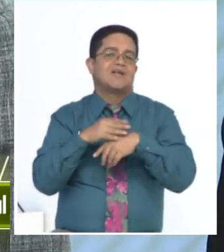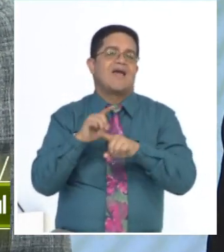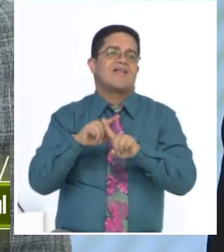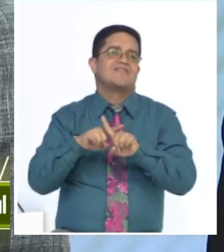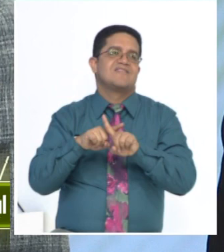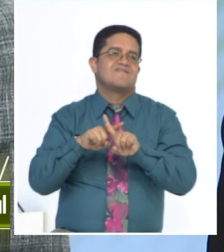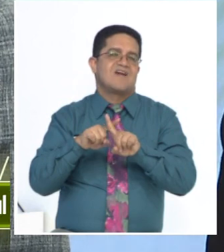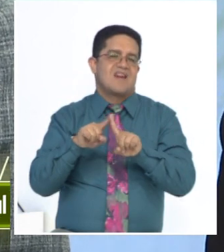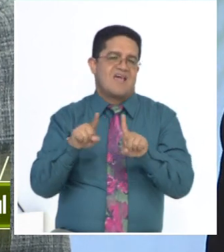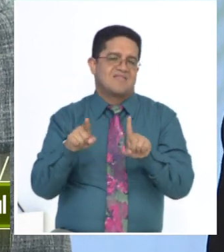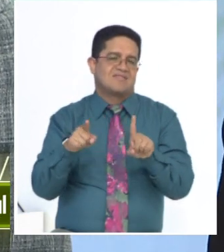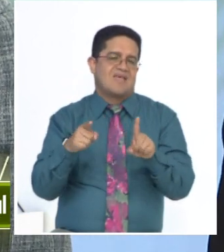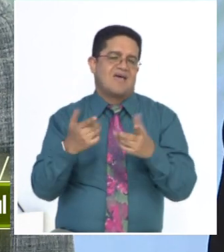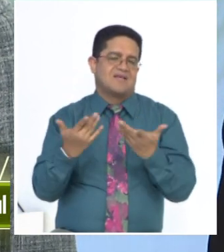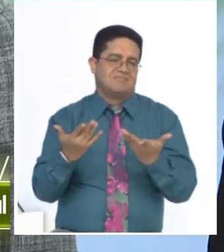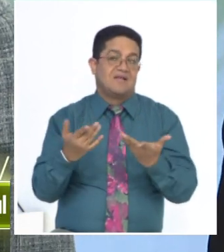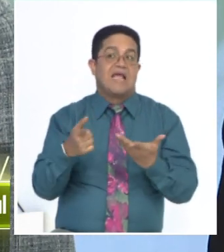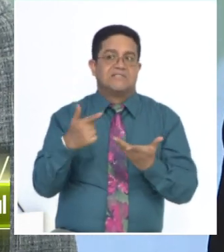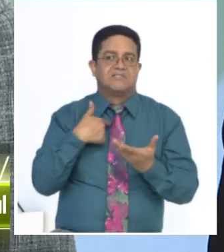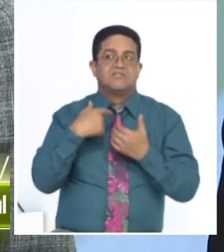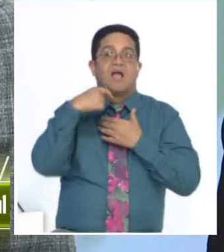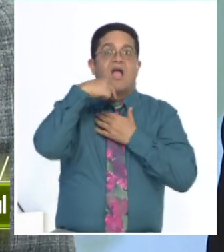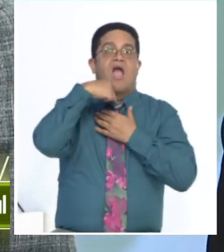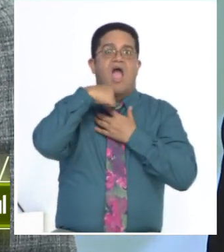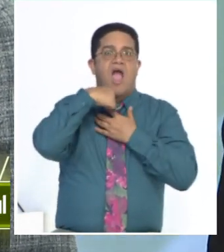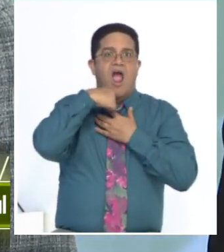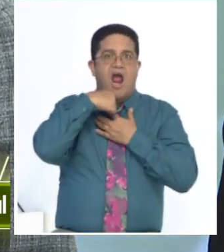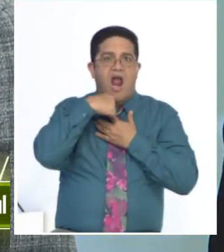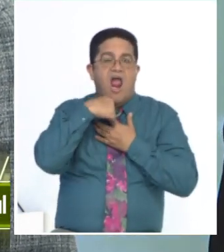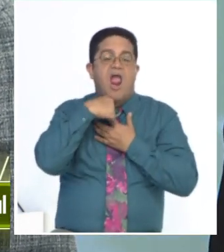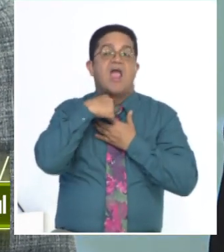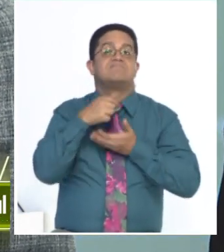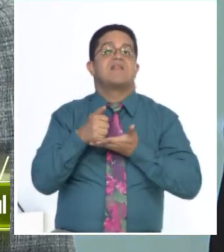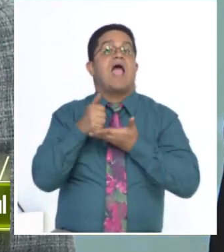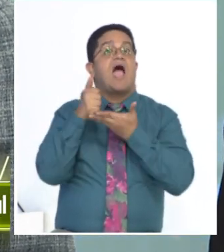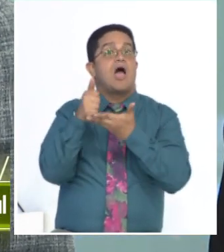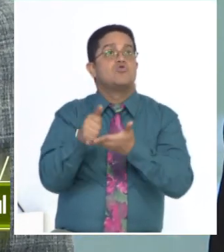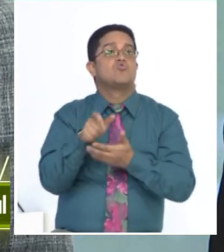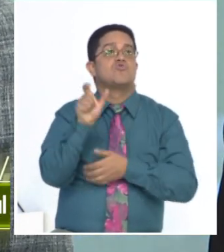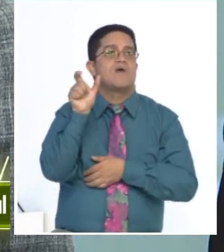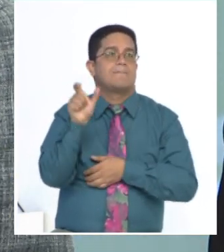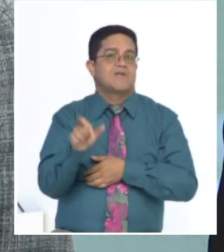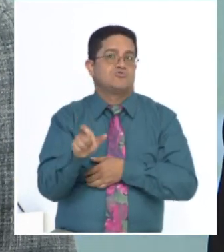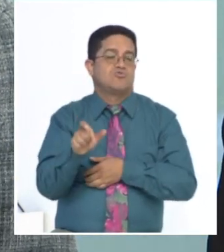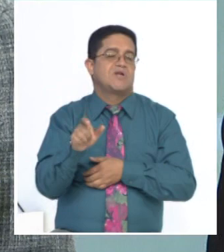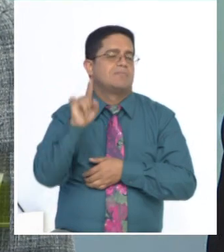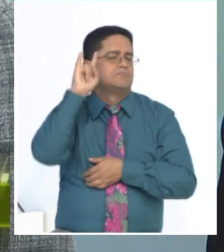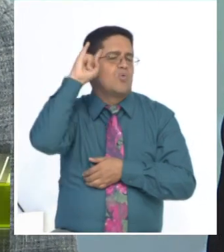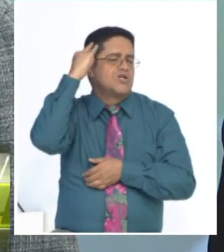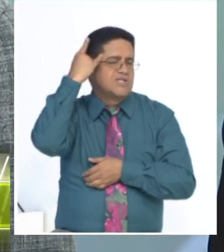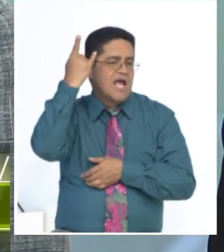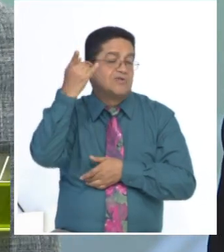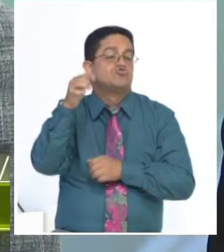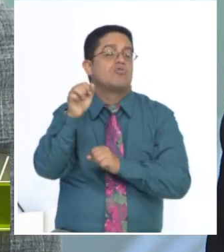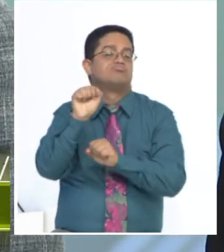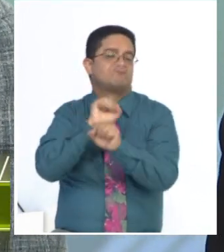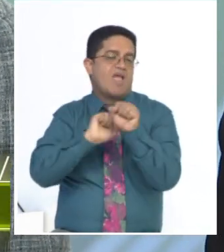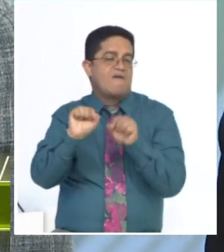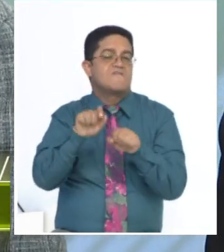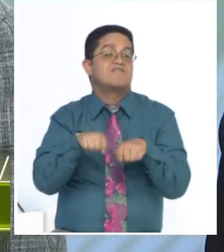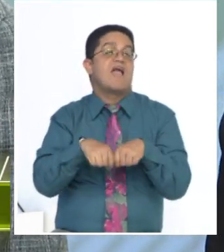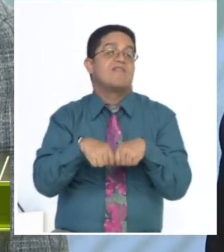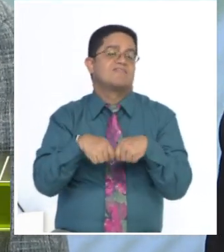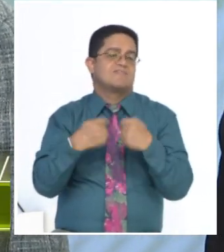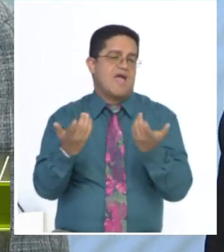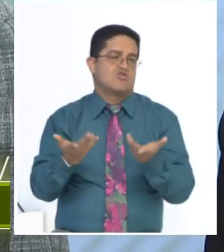espontánea. Esto me otorga ciertas modificaciones que me pueden ocasionar un daño mayor del que puede realizarse